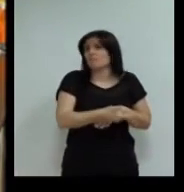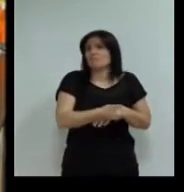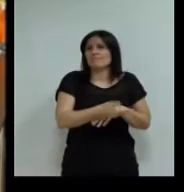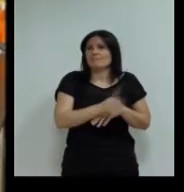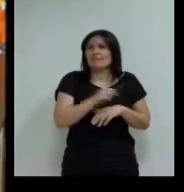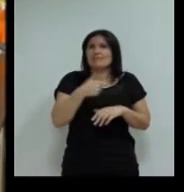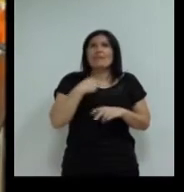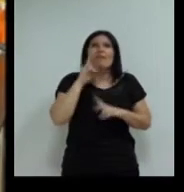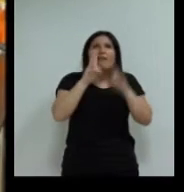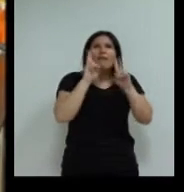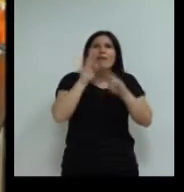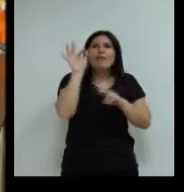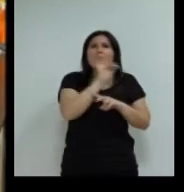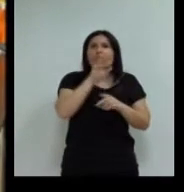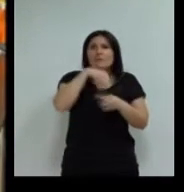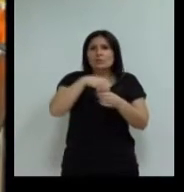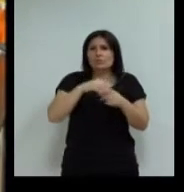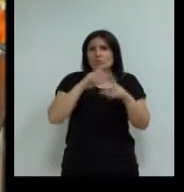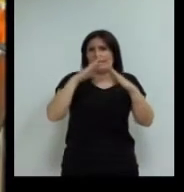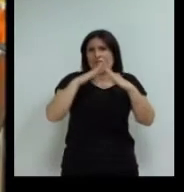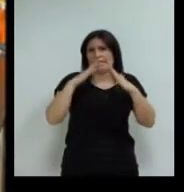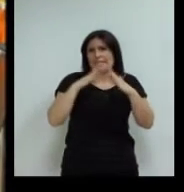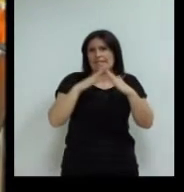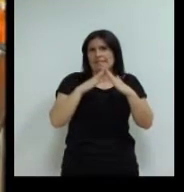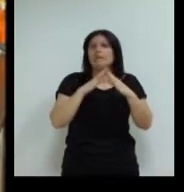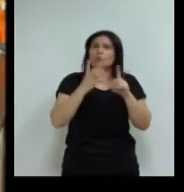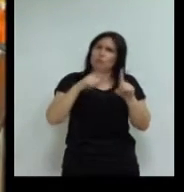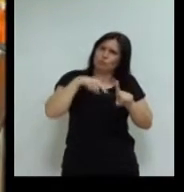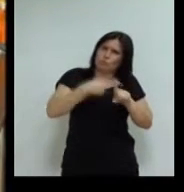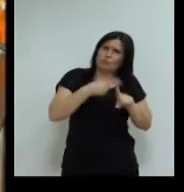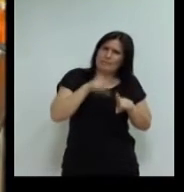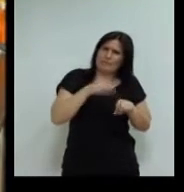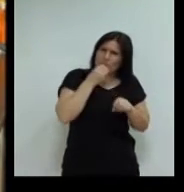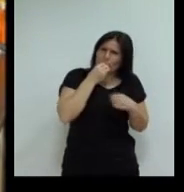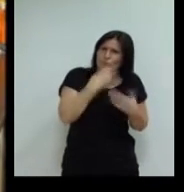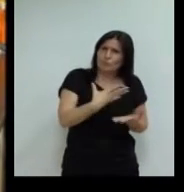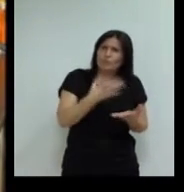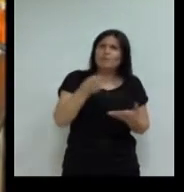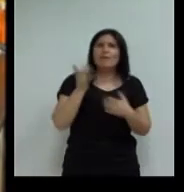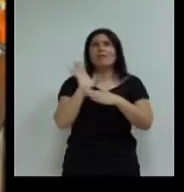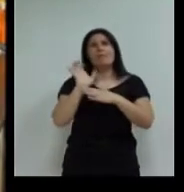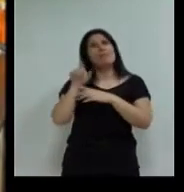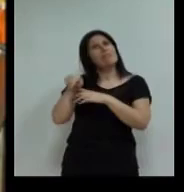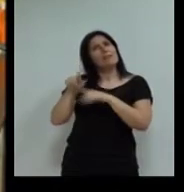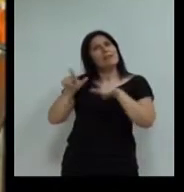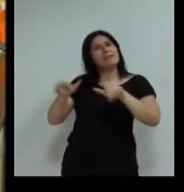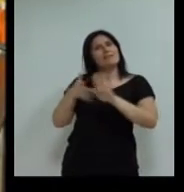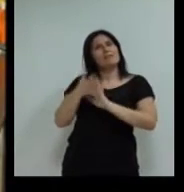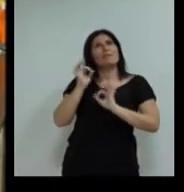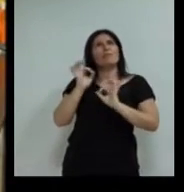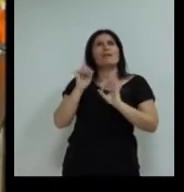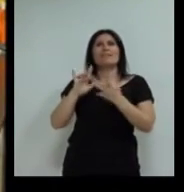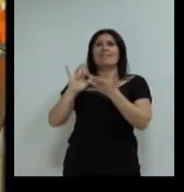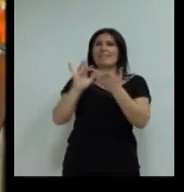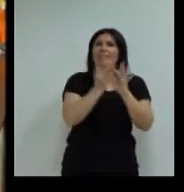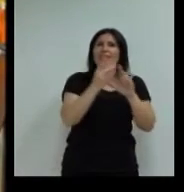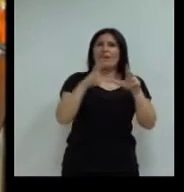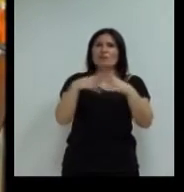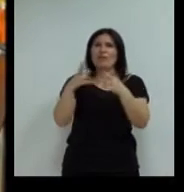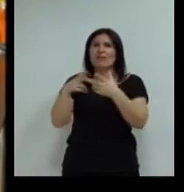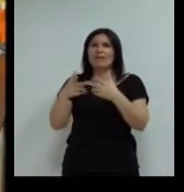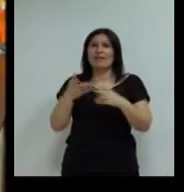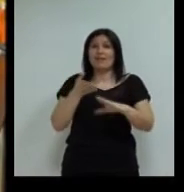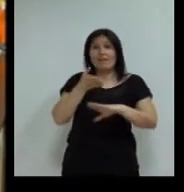consumo de cine en casa, que todo está bien y todo suma evidentemente, pero el cine tiene la connotación del acto social, de salir, ver la